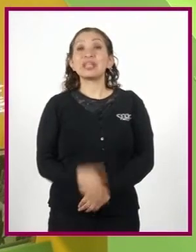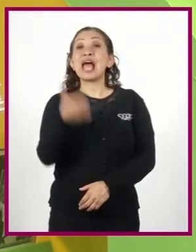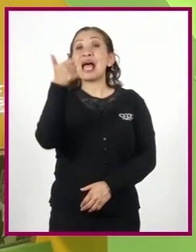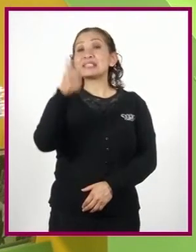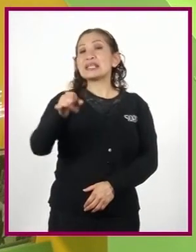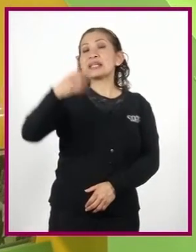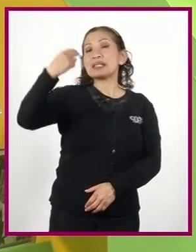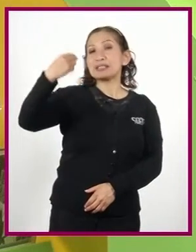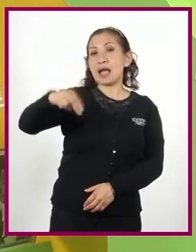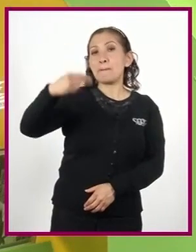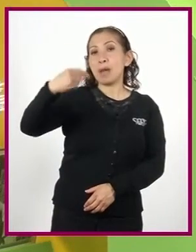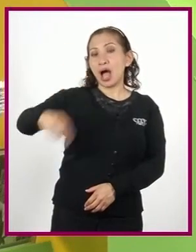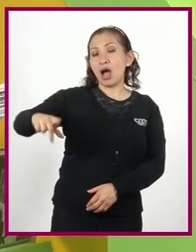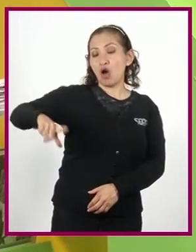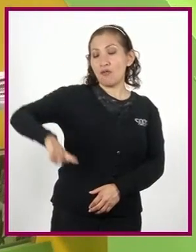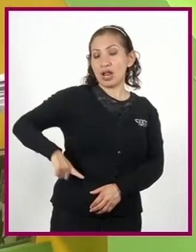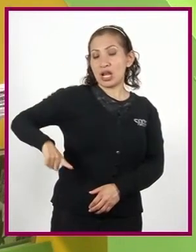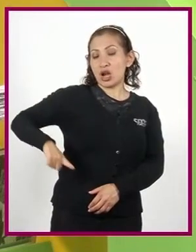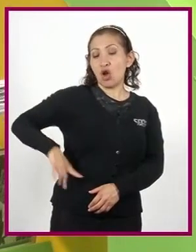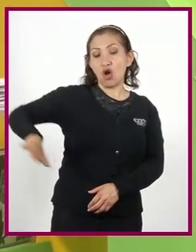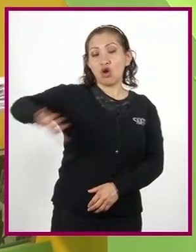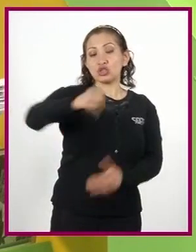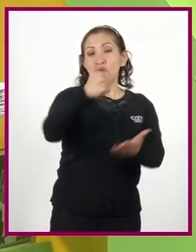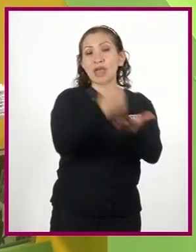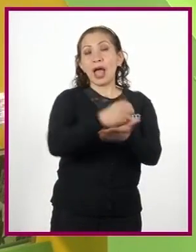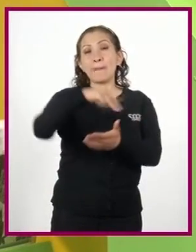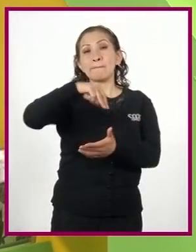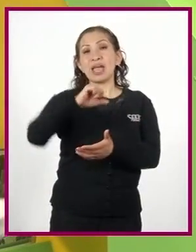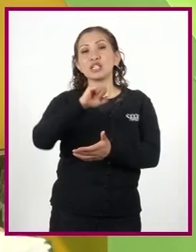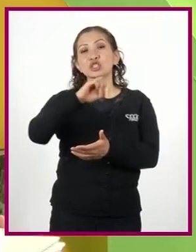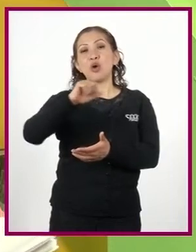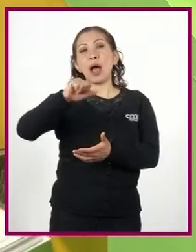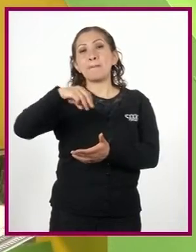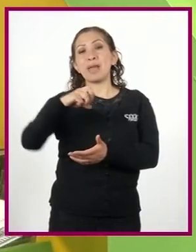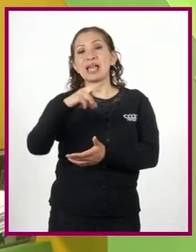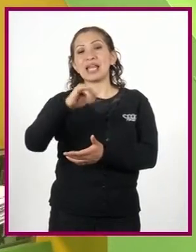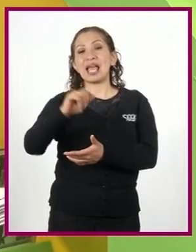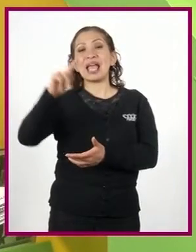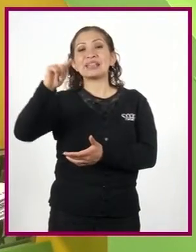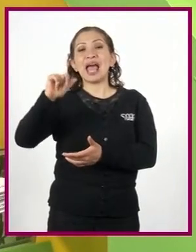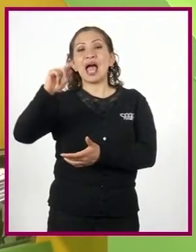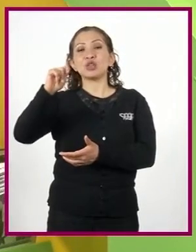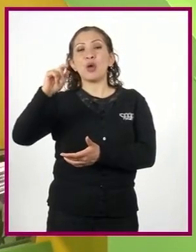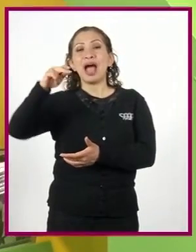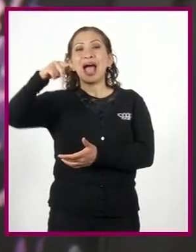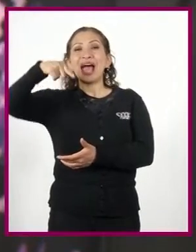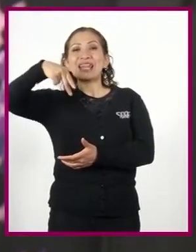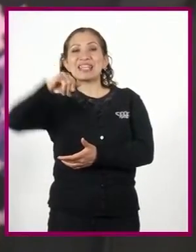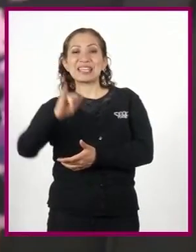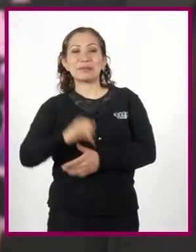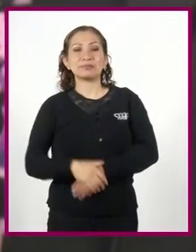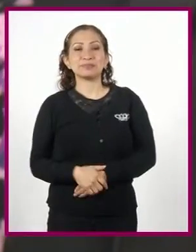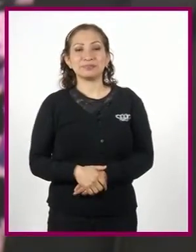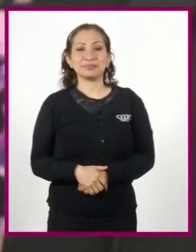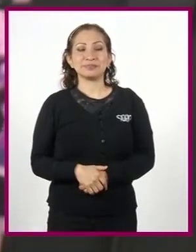se llamaba al gobernante de las ciudades mesoamericanas, Tlatoani.